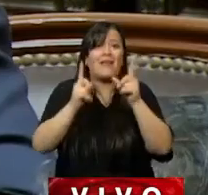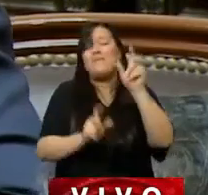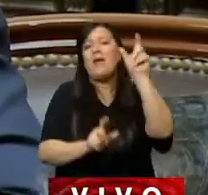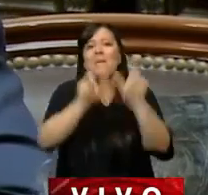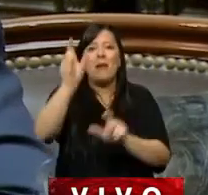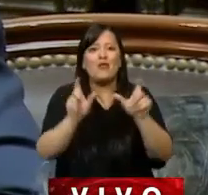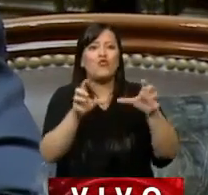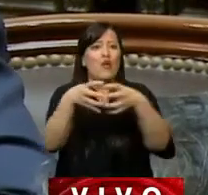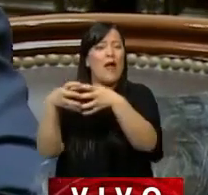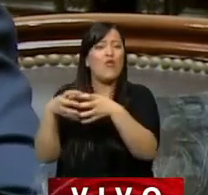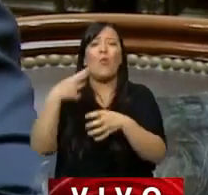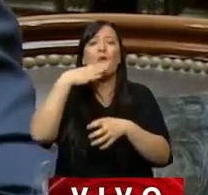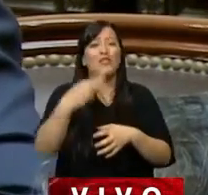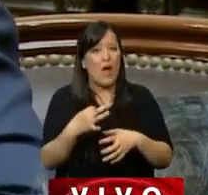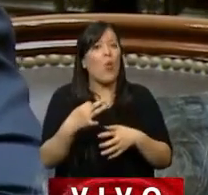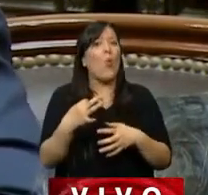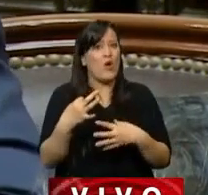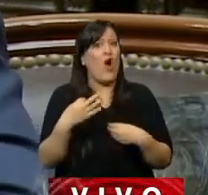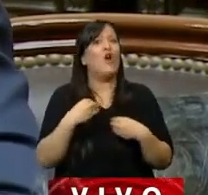y grupos se hubieran sentido